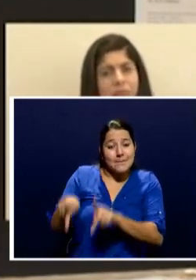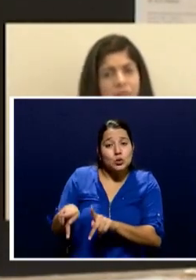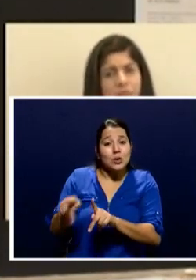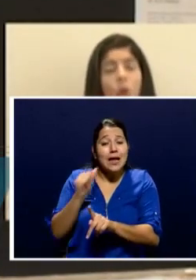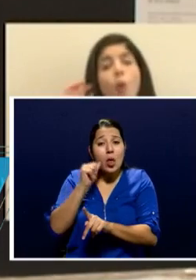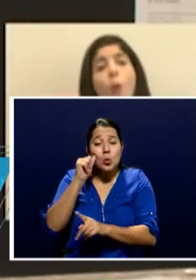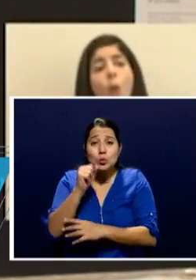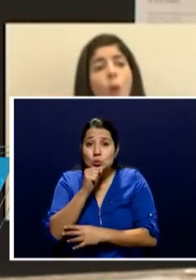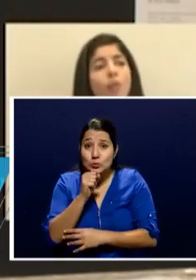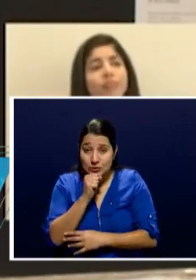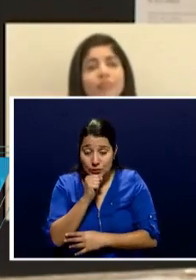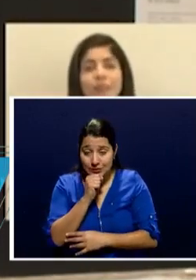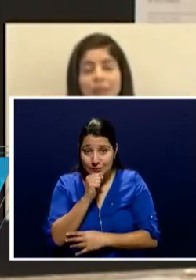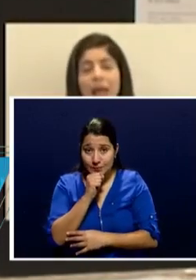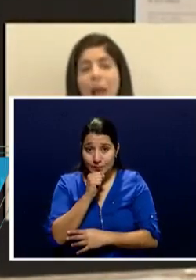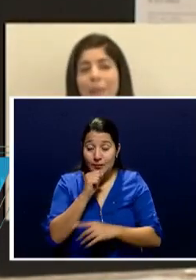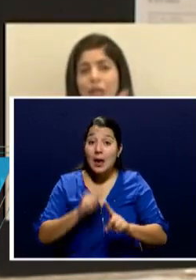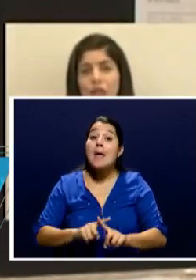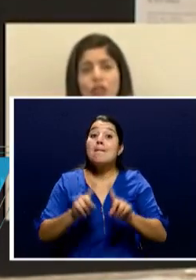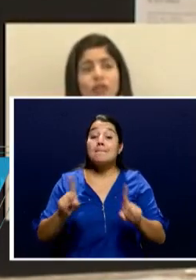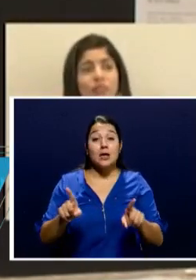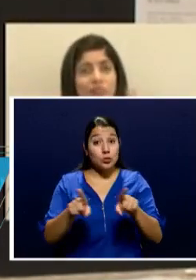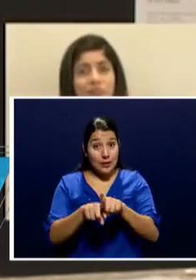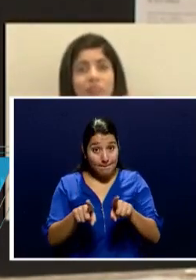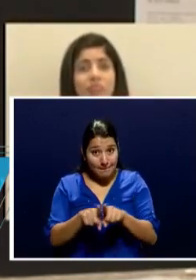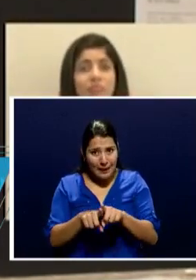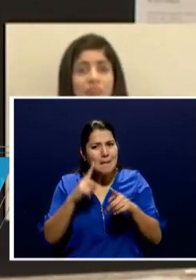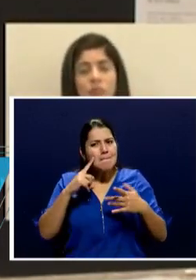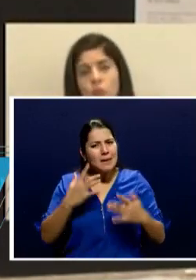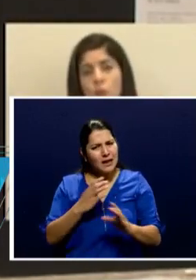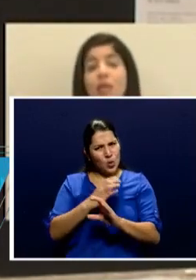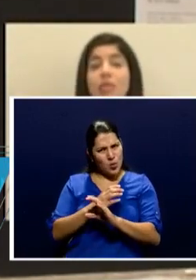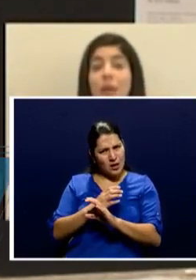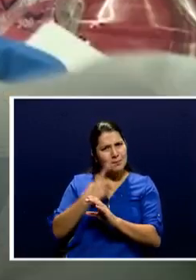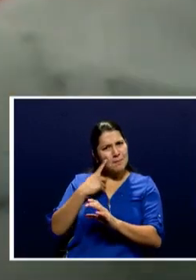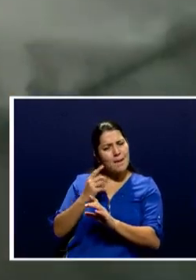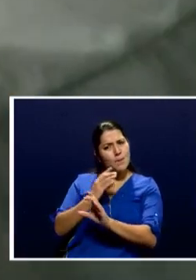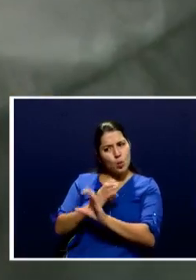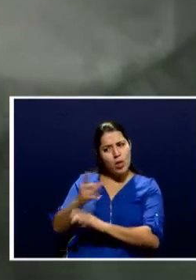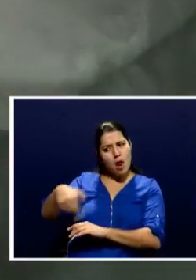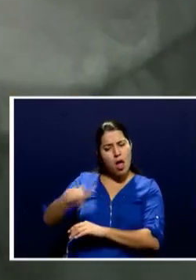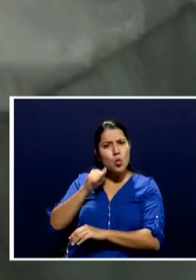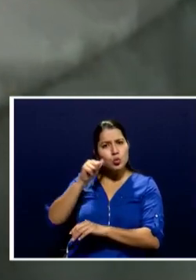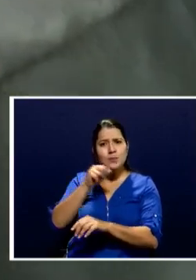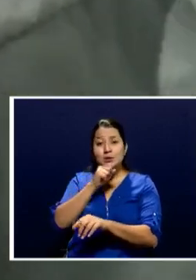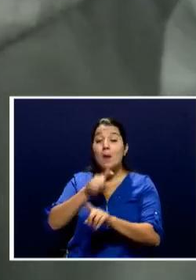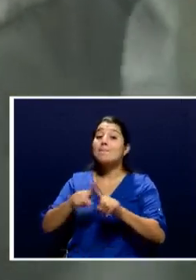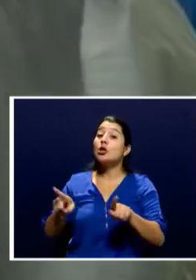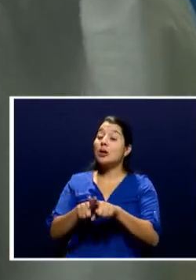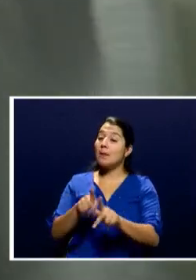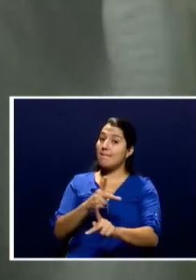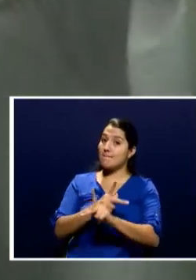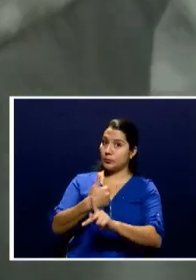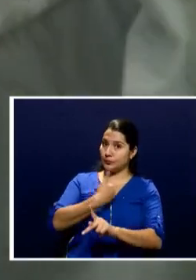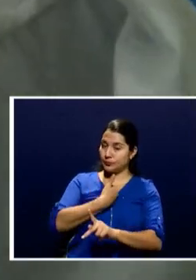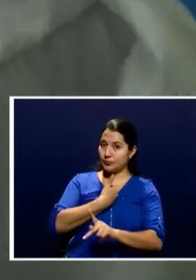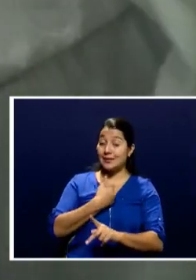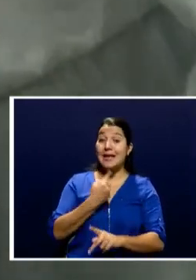nuestro círculo social, pero también para autoprotegerse. Además, se confirmó la noticia de que